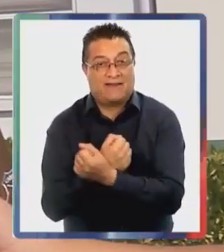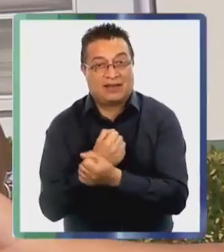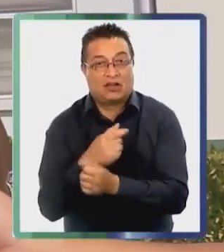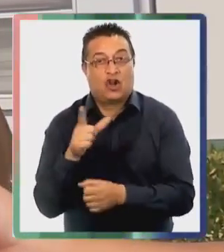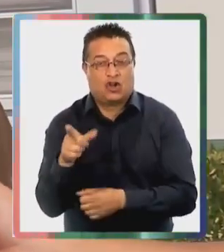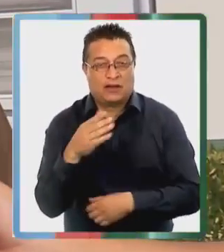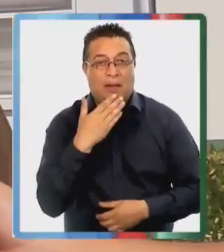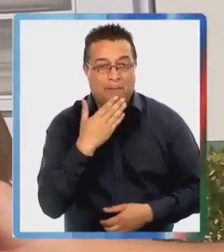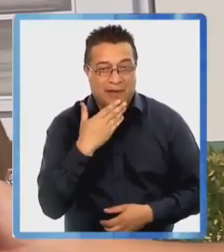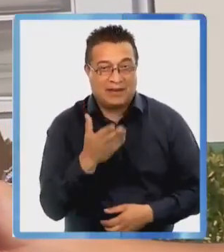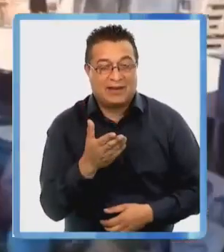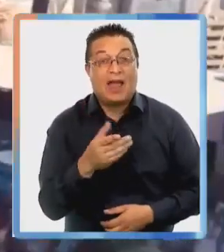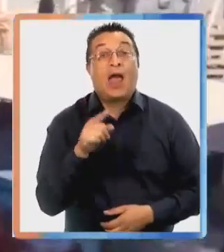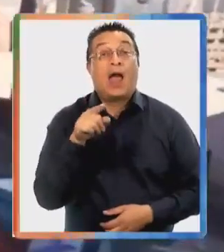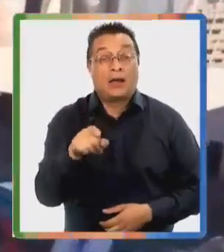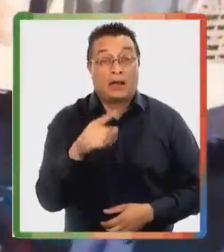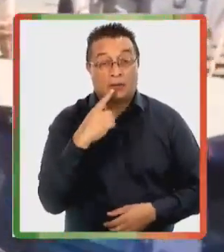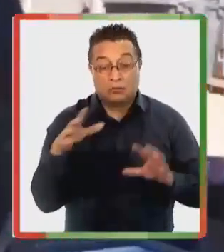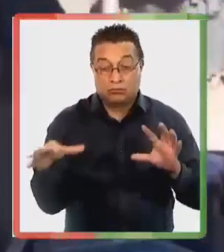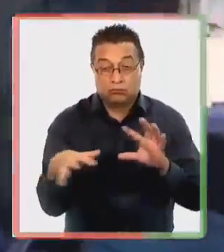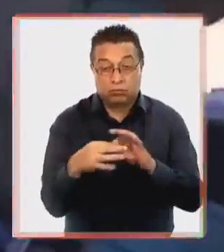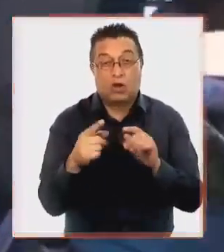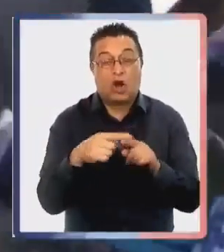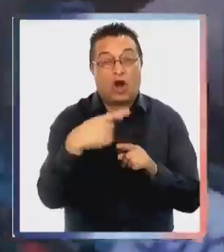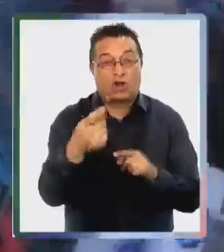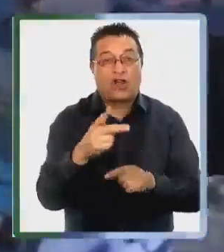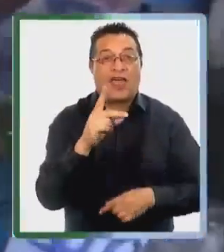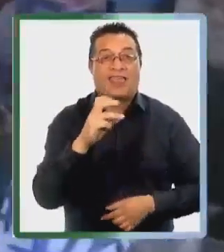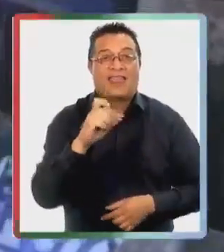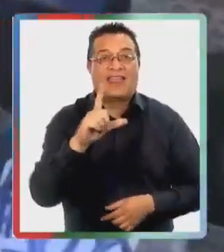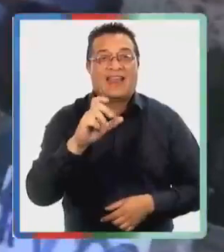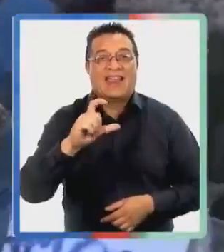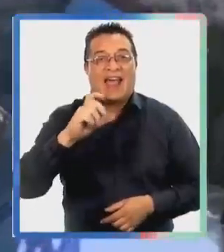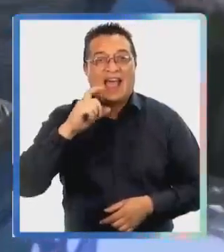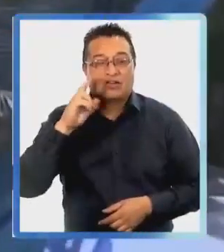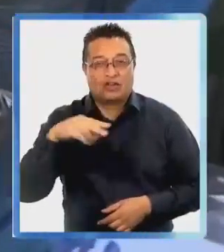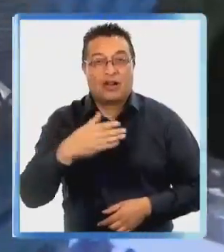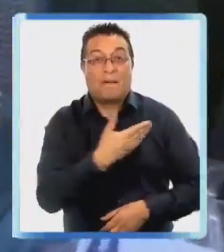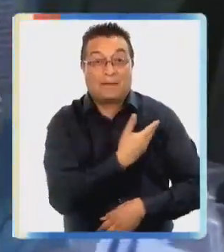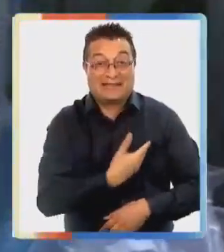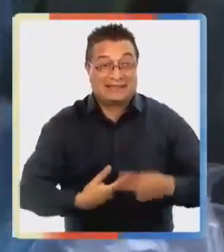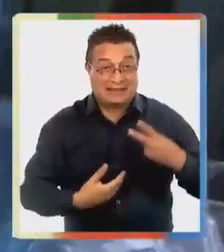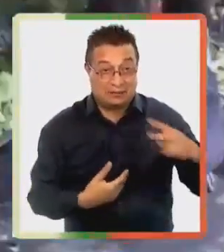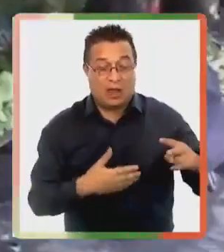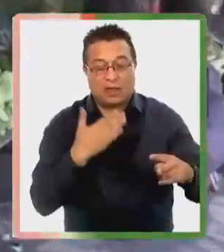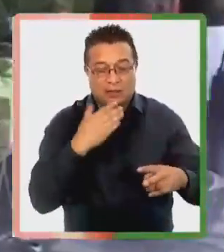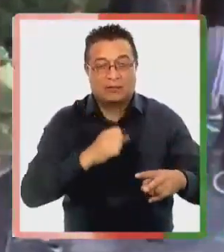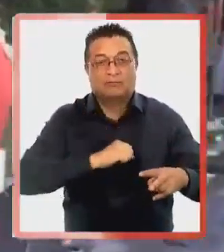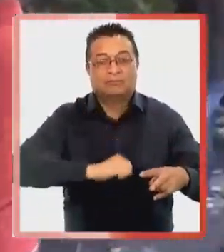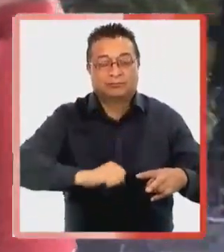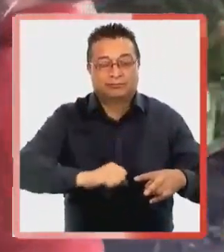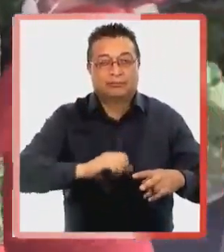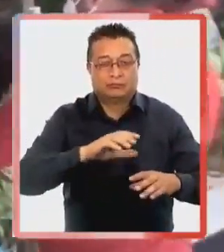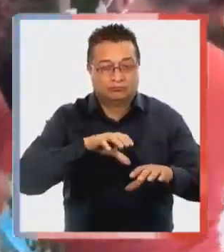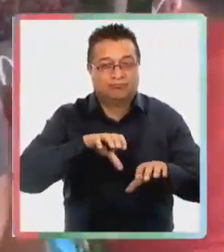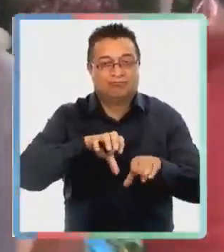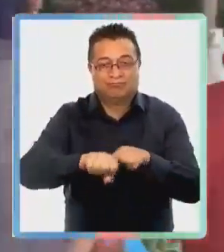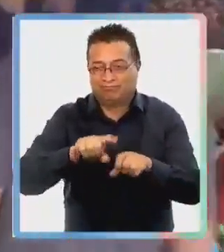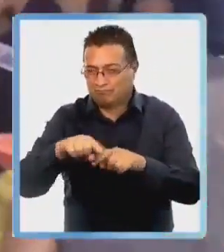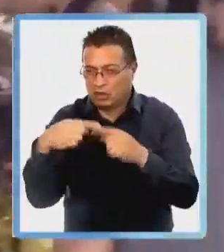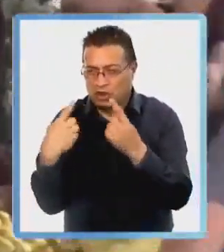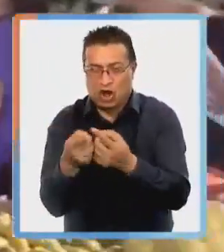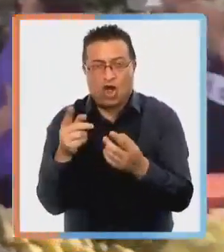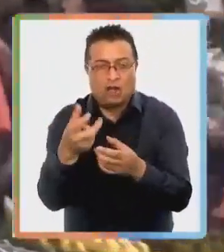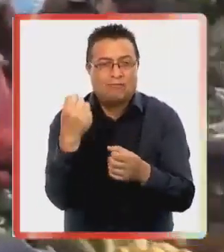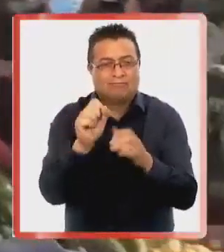de los Andes. Y obviamente mancomunado con nuestros aliados de la Delegación Presidencial, para evitar de una u otra forma y contrarrestar estos delitos que se